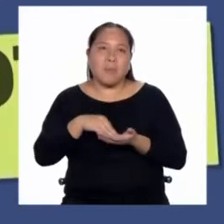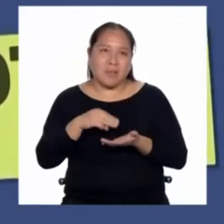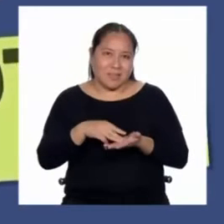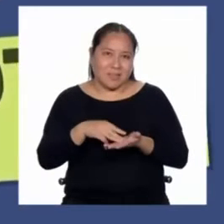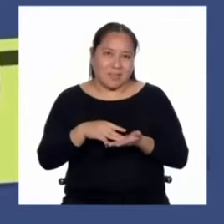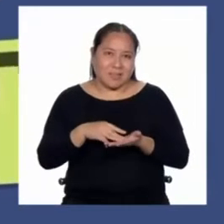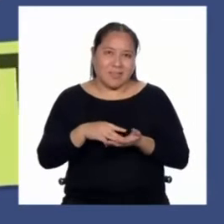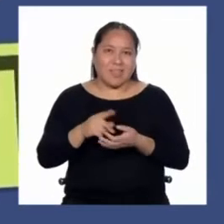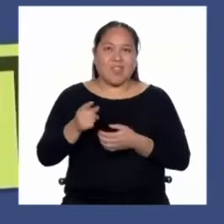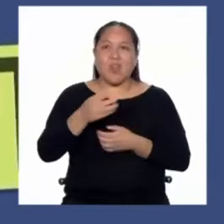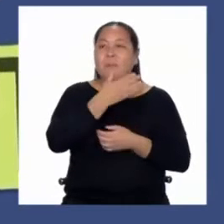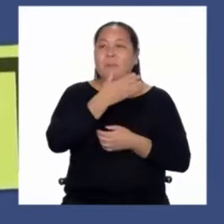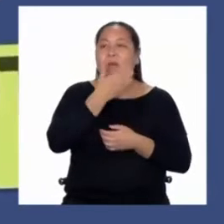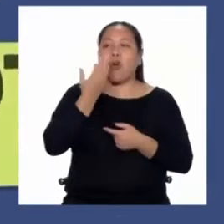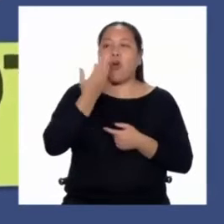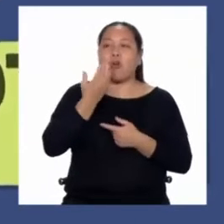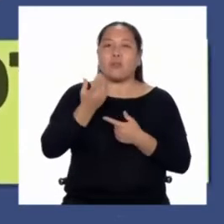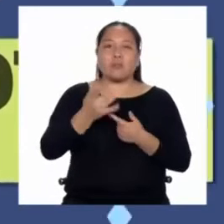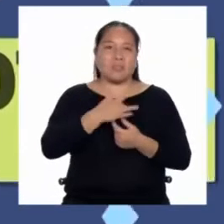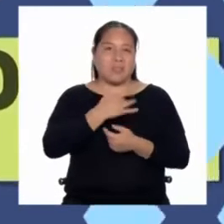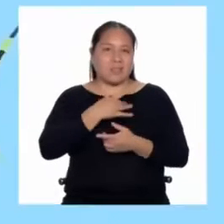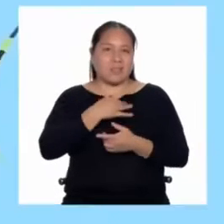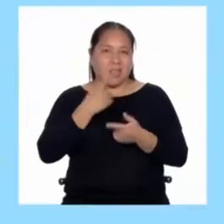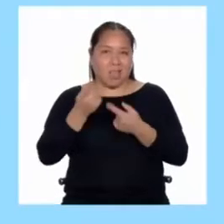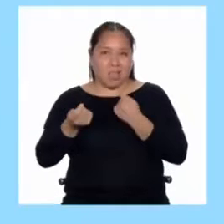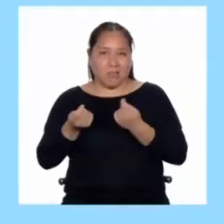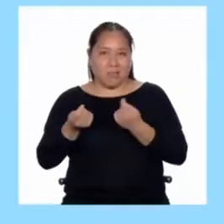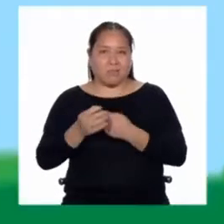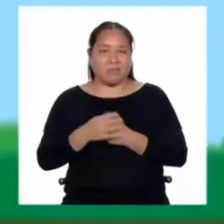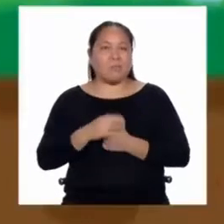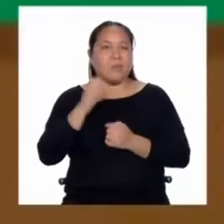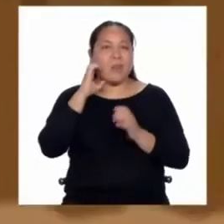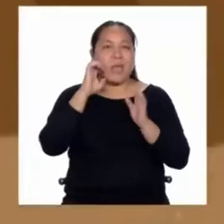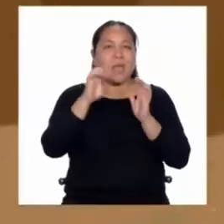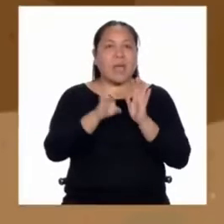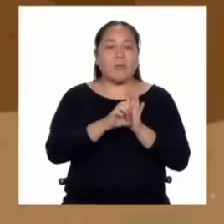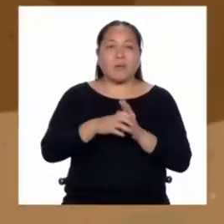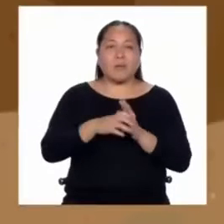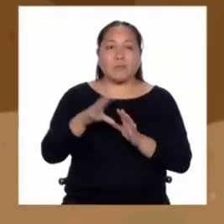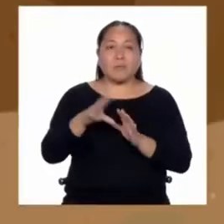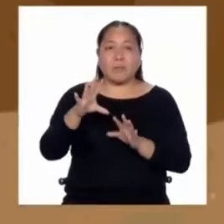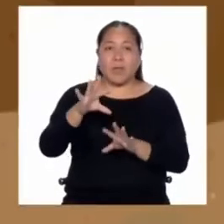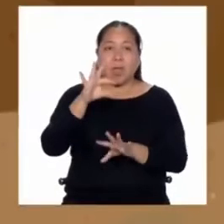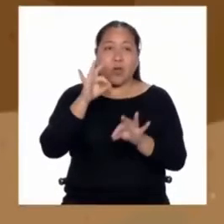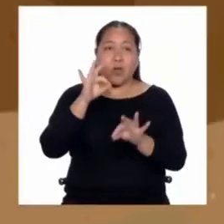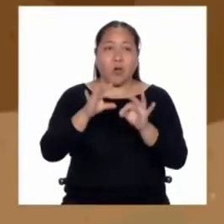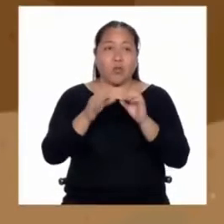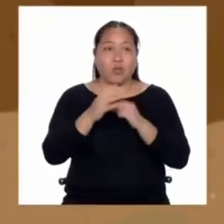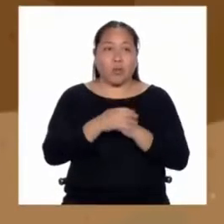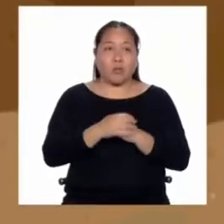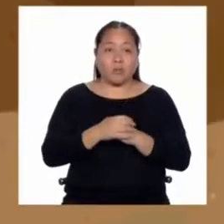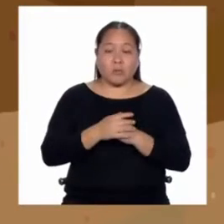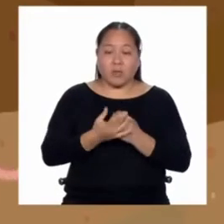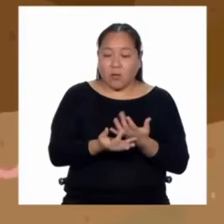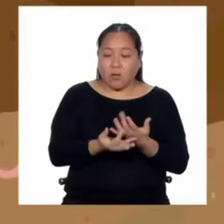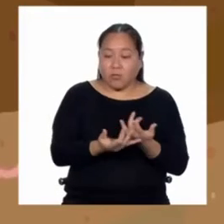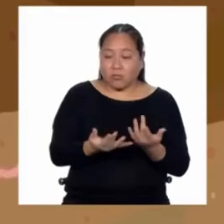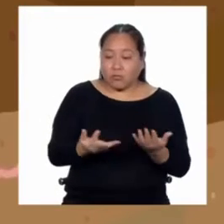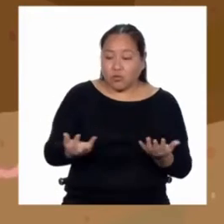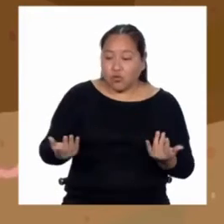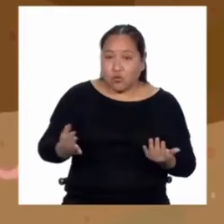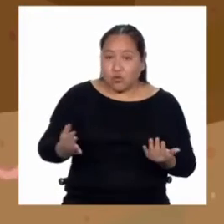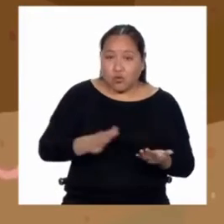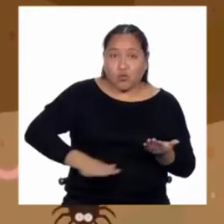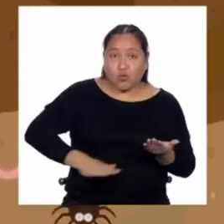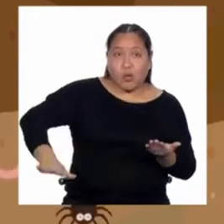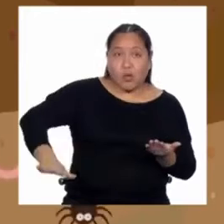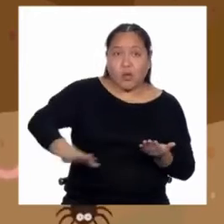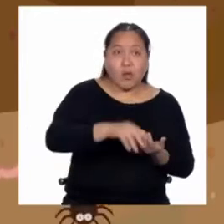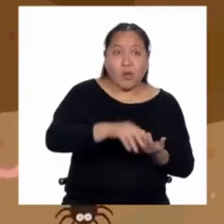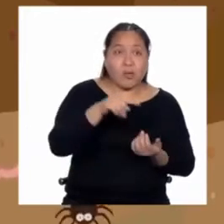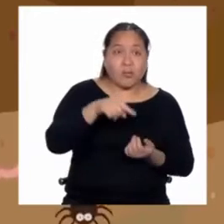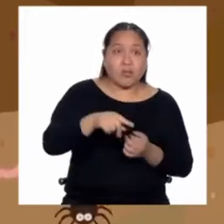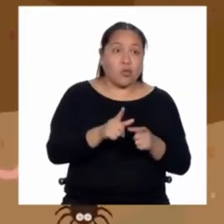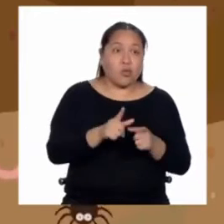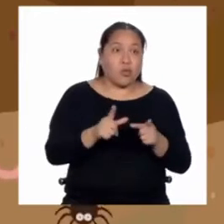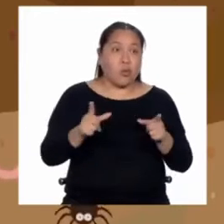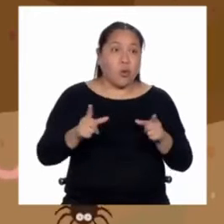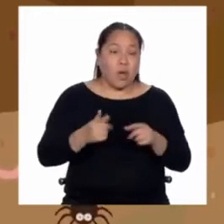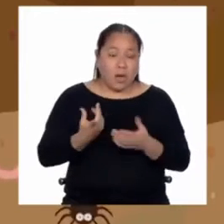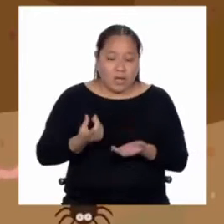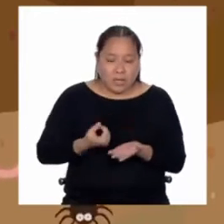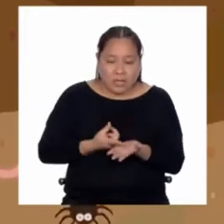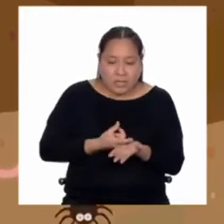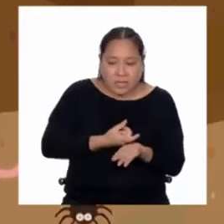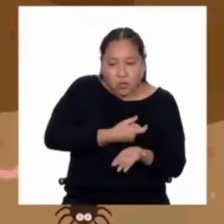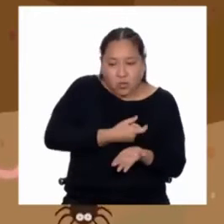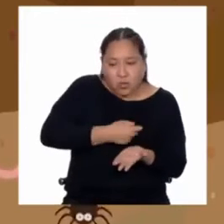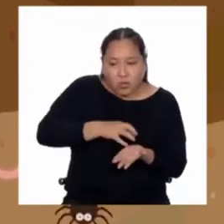bueno, donde mejor se adapten. Por ejemplo, podemos encontrar la fauna del suelo. En estos lugares viven